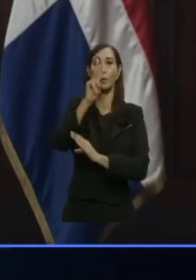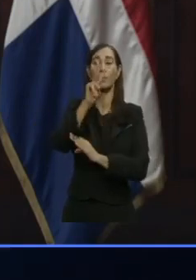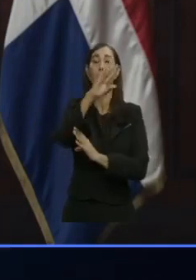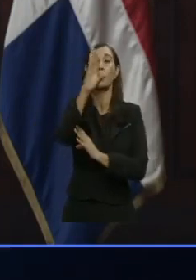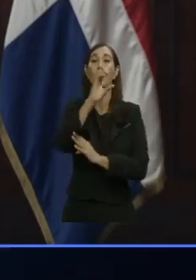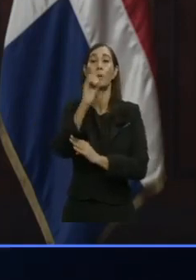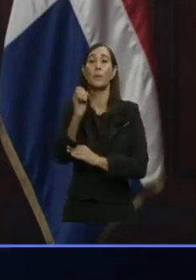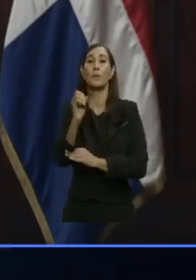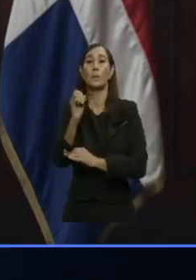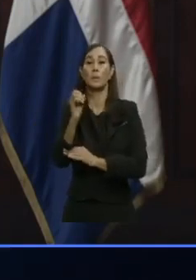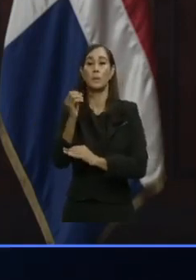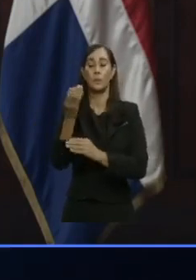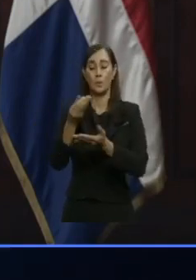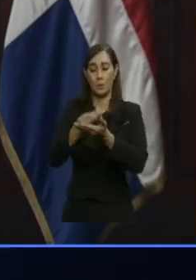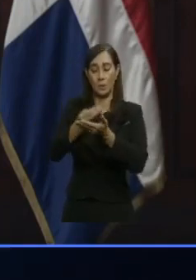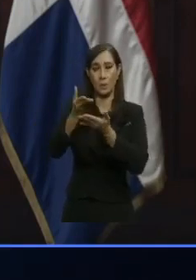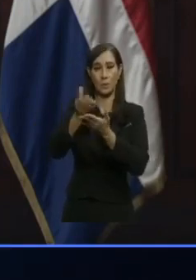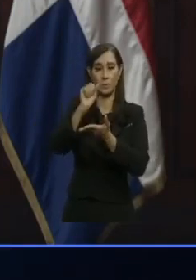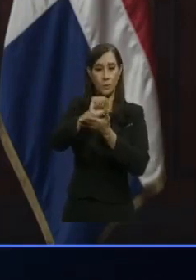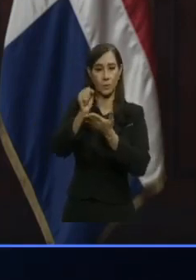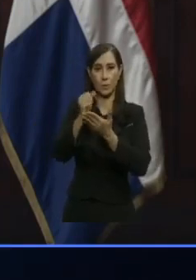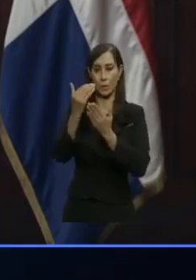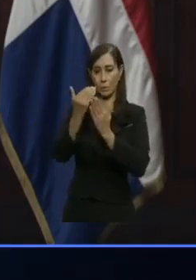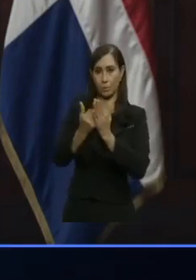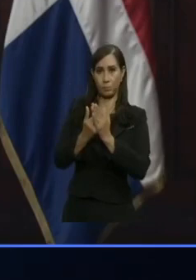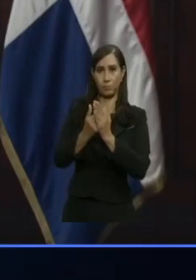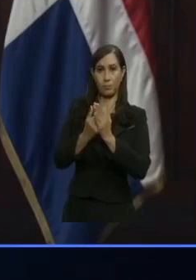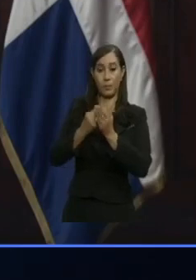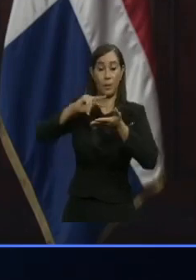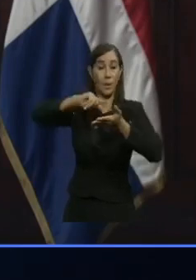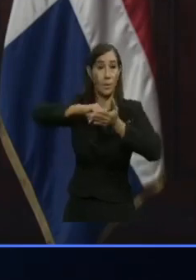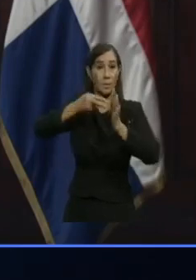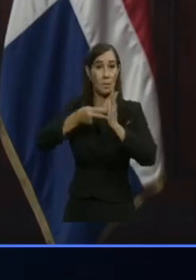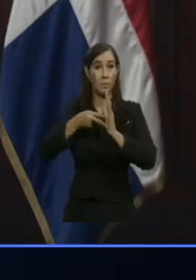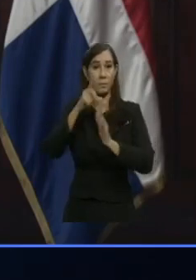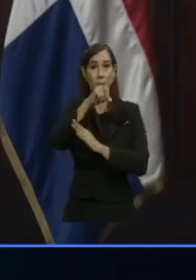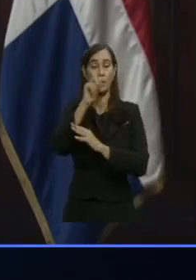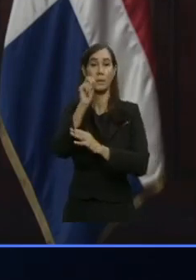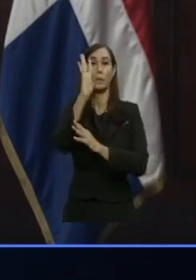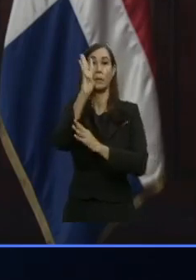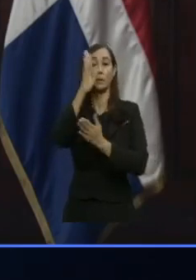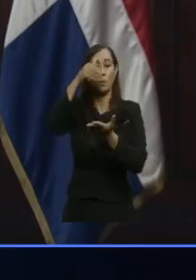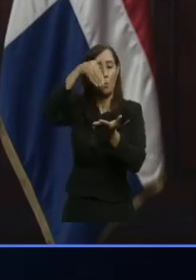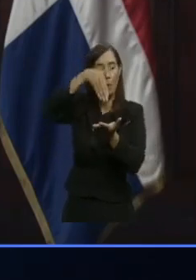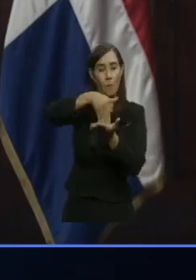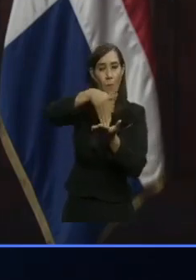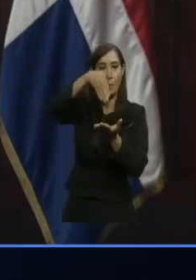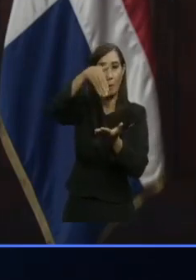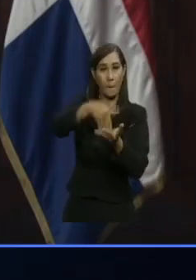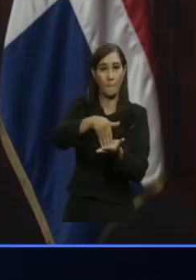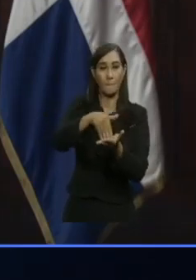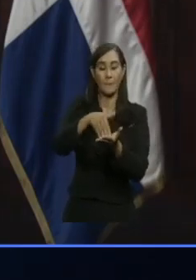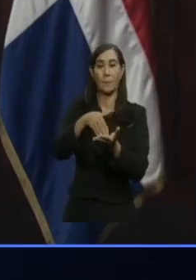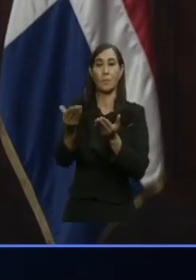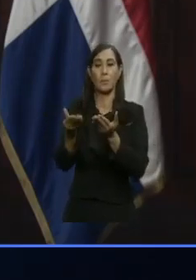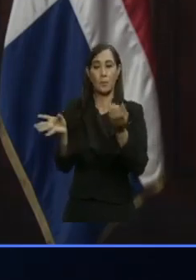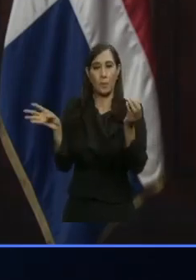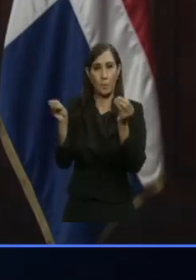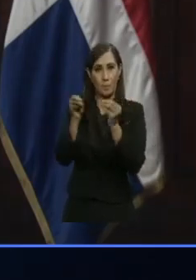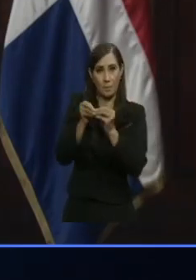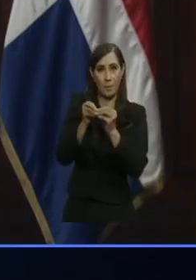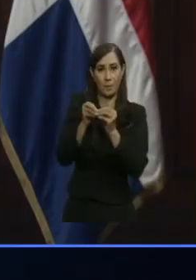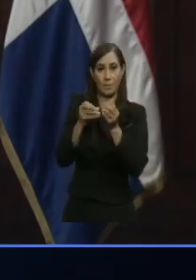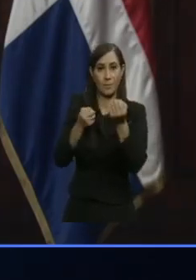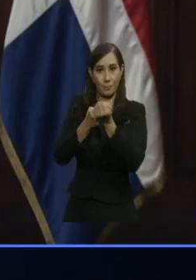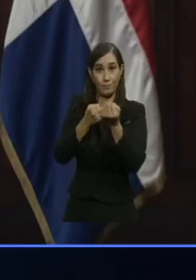oportuno y es más que necesario en este momento decirle a la población desde la principal la autoridad del estado no